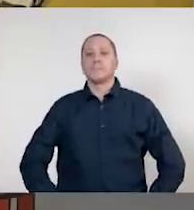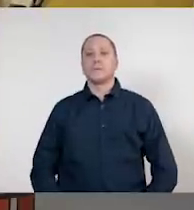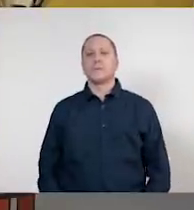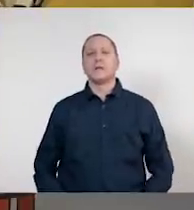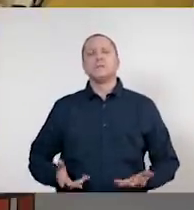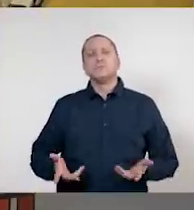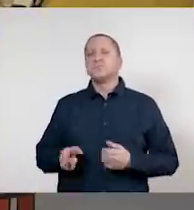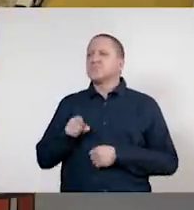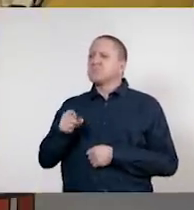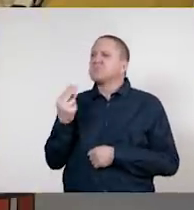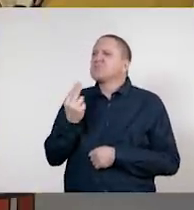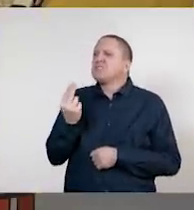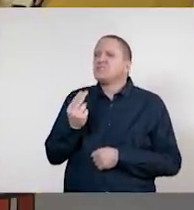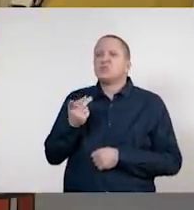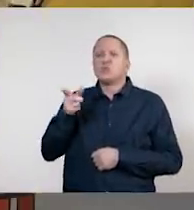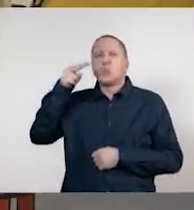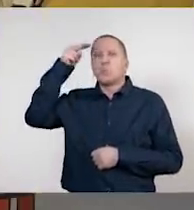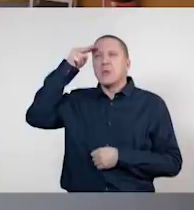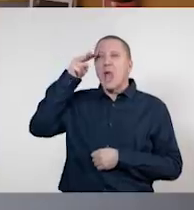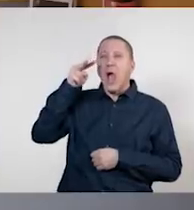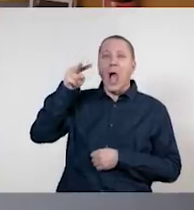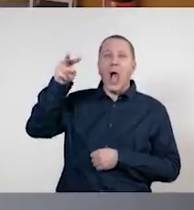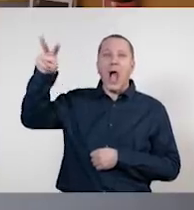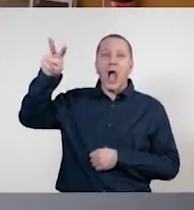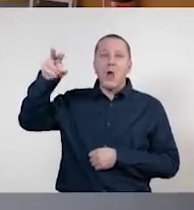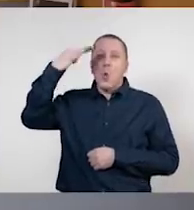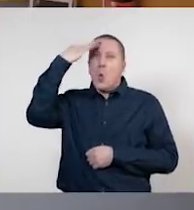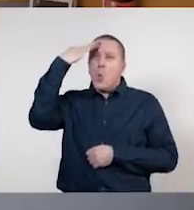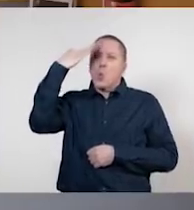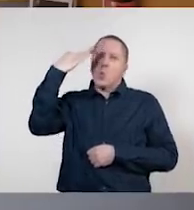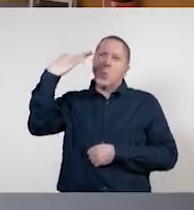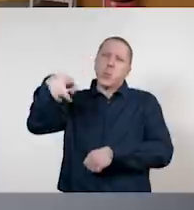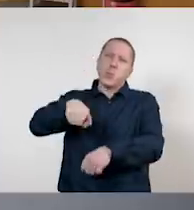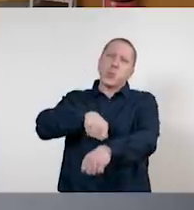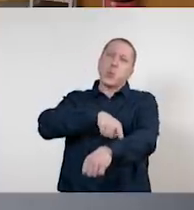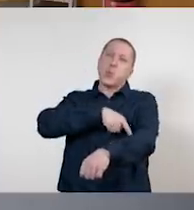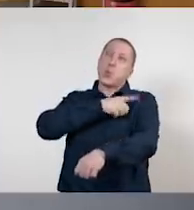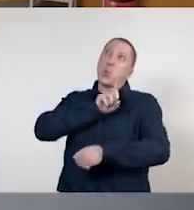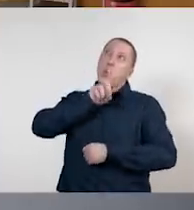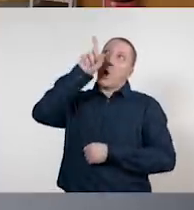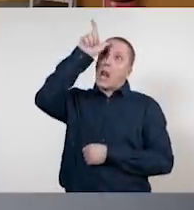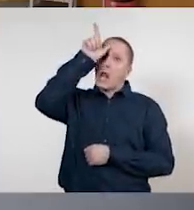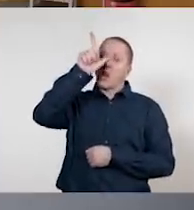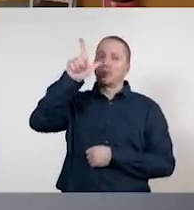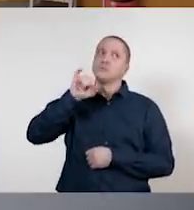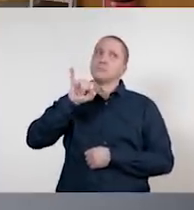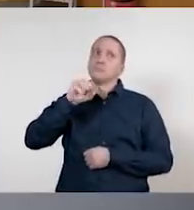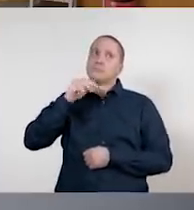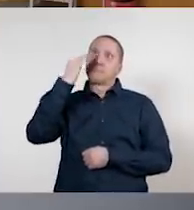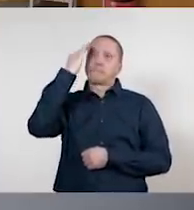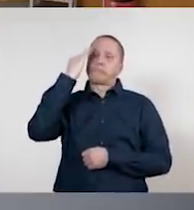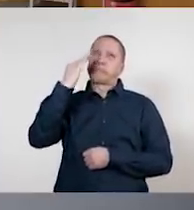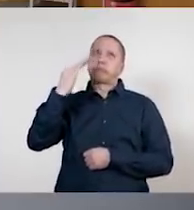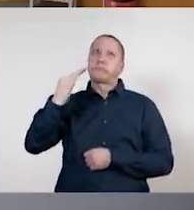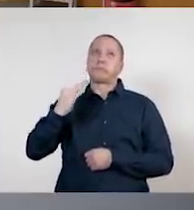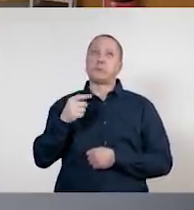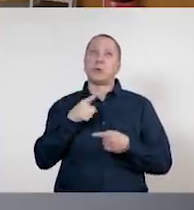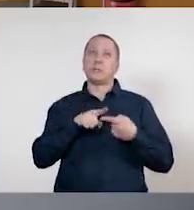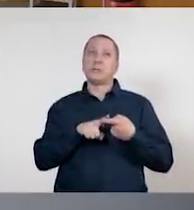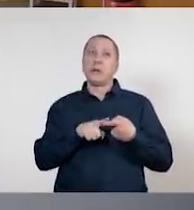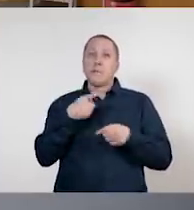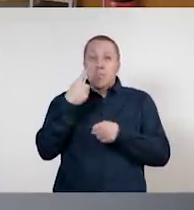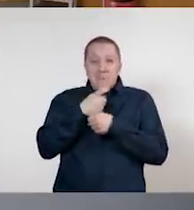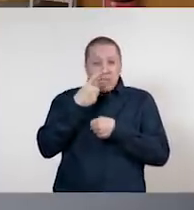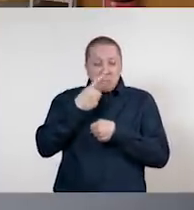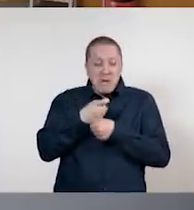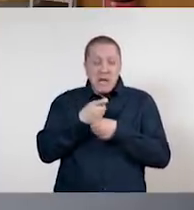¿Qué necesitarías entonces para un viaje largo, que es largo, a la luna? Pues sí, es un viaje largo. Yo creo que lo